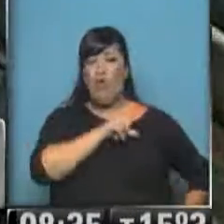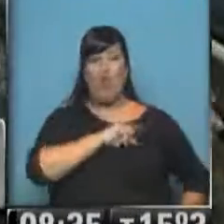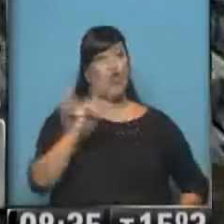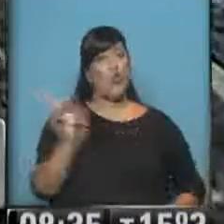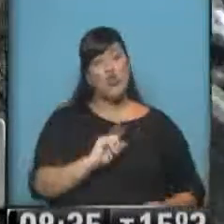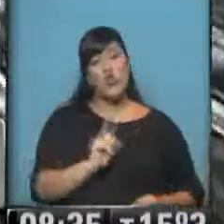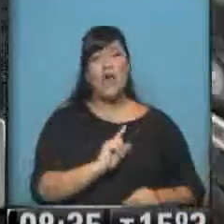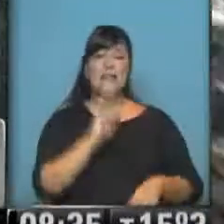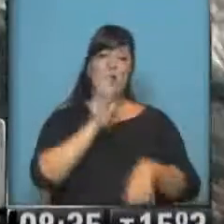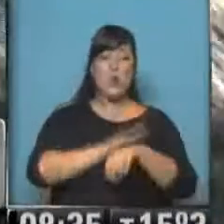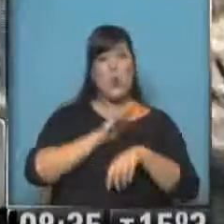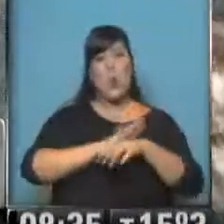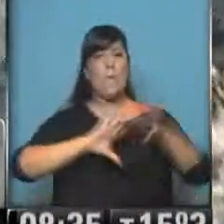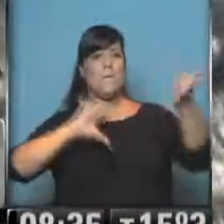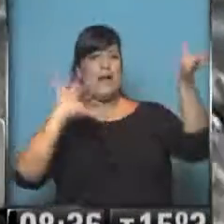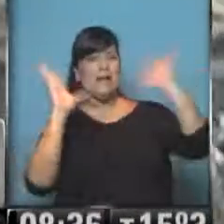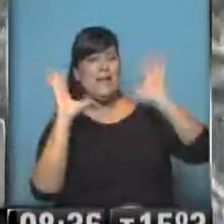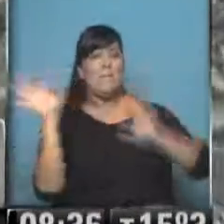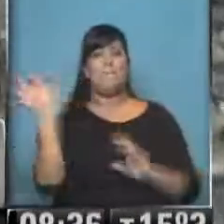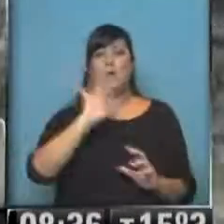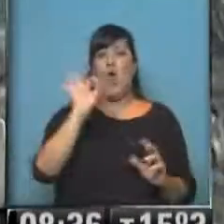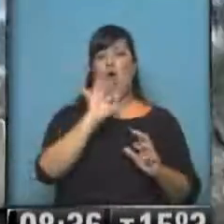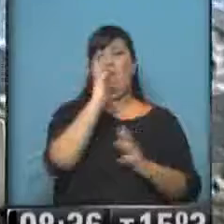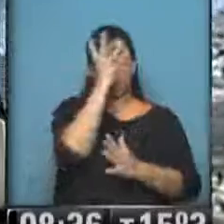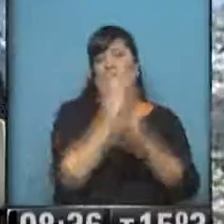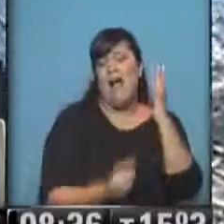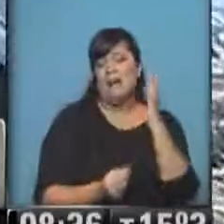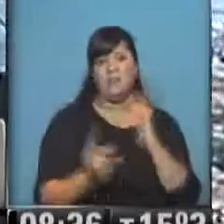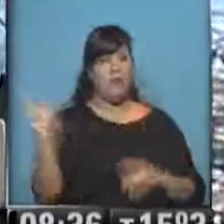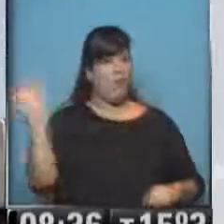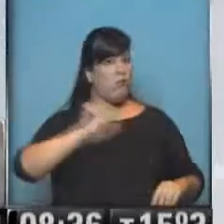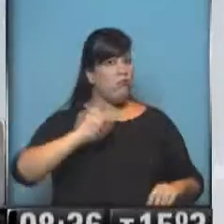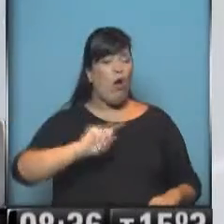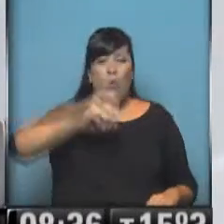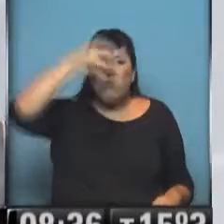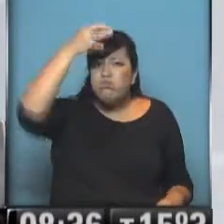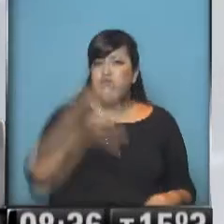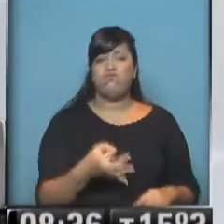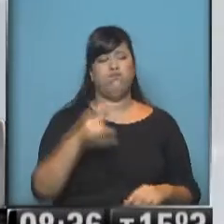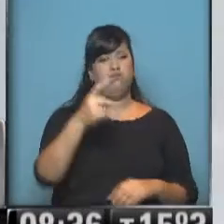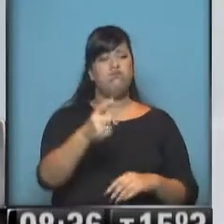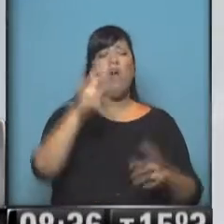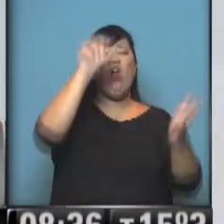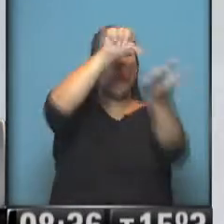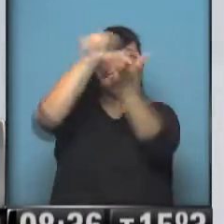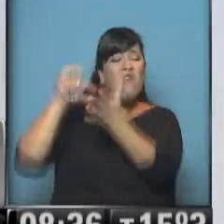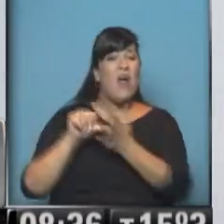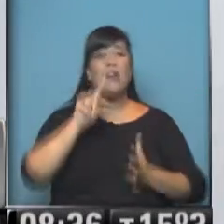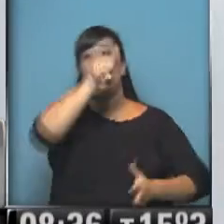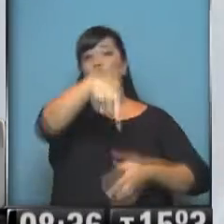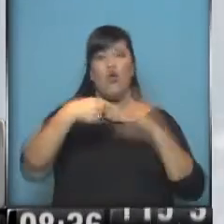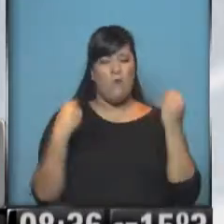ni del cambio climático ni de accidentes ni de errores estamos hablando de diferentes focos que se originaron